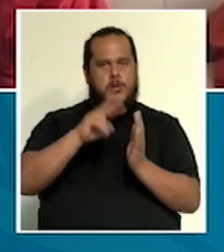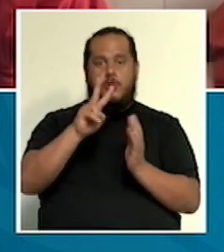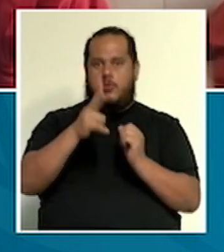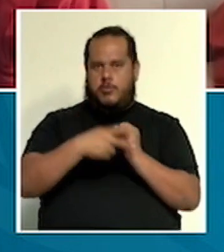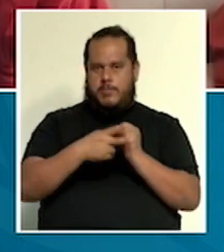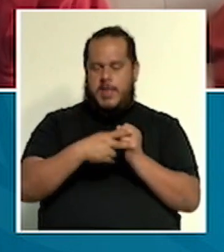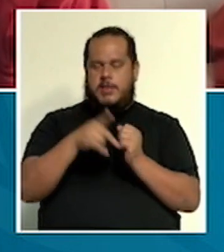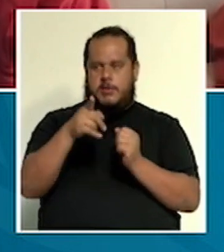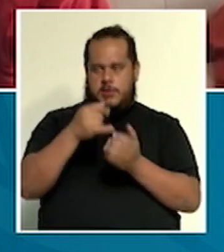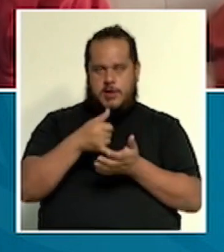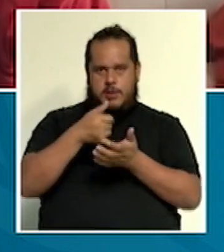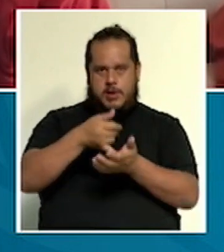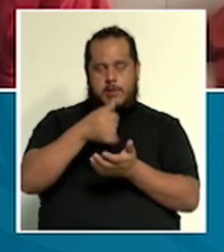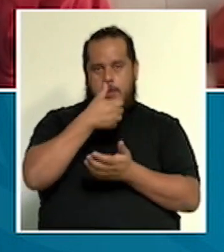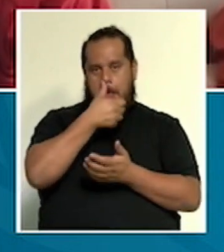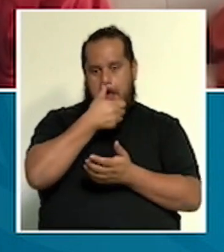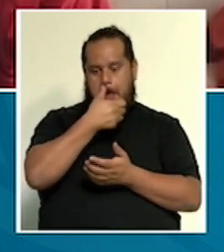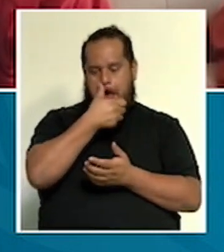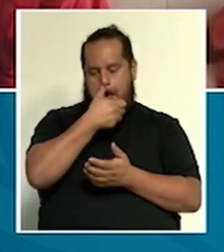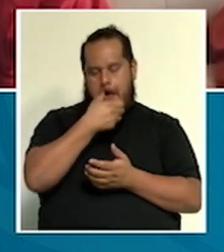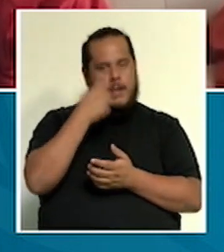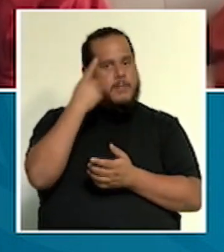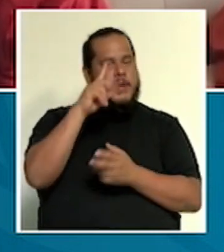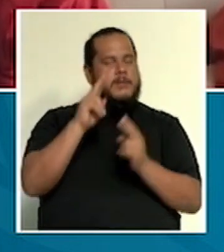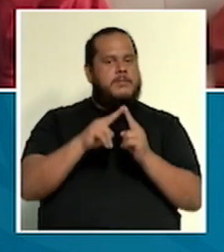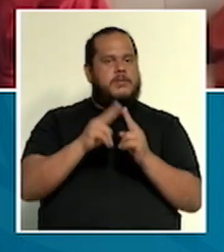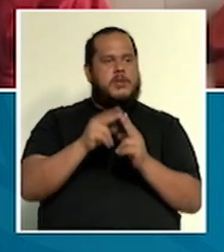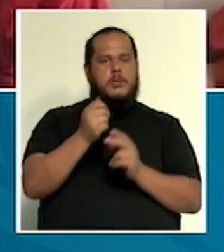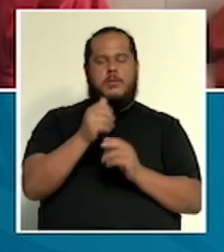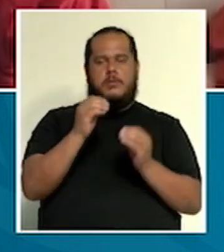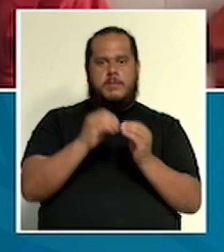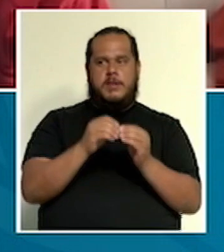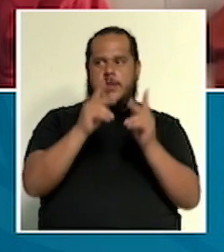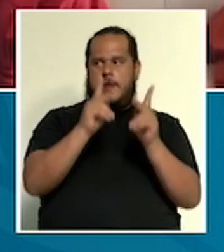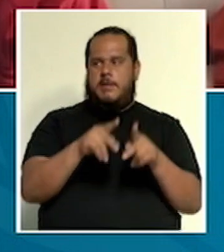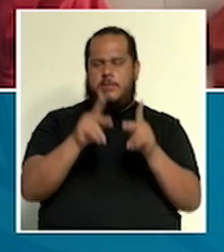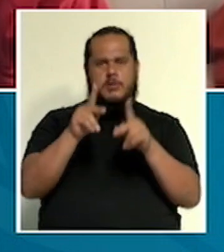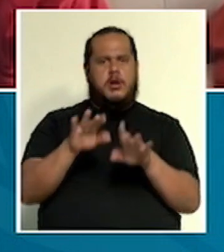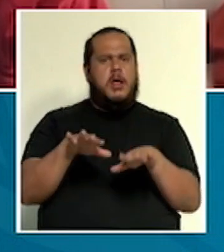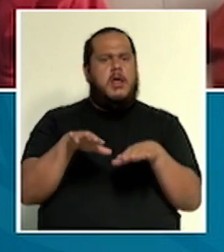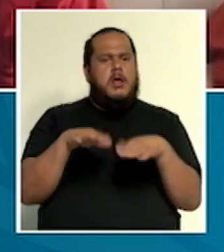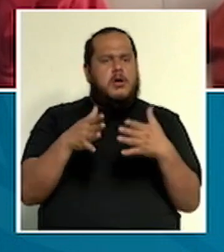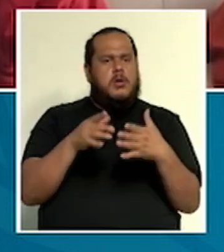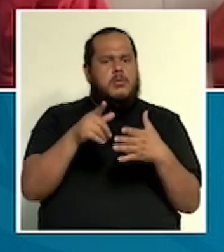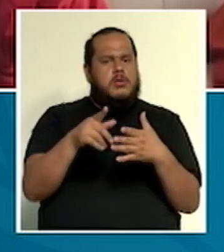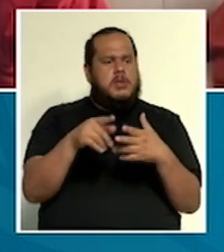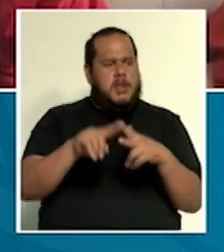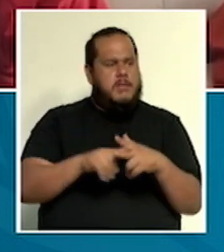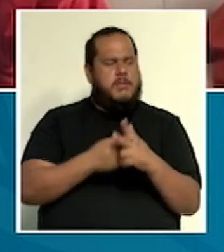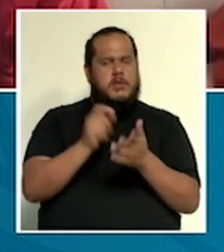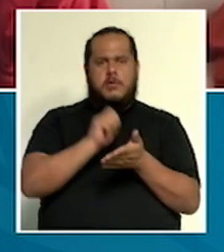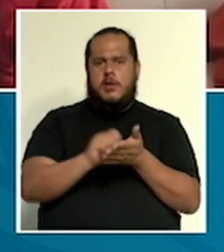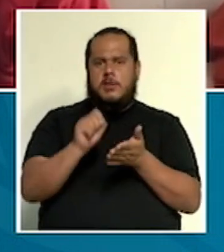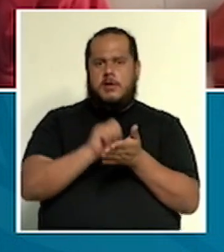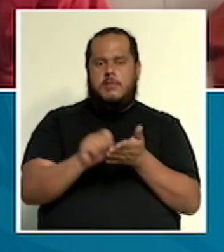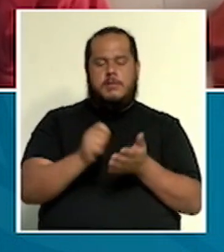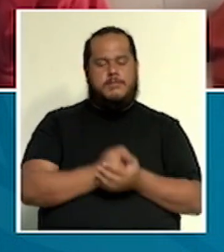pregunta para conocer un poco más a la persona, ¿cómo fue que comenzó a escribir?